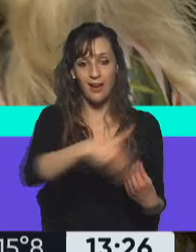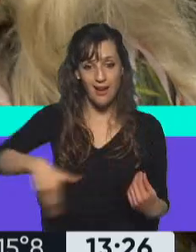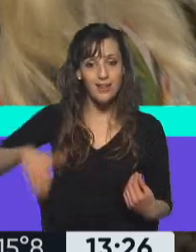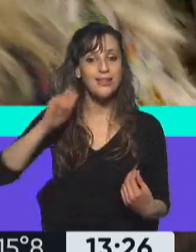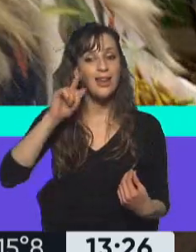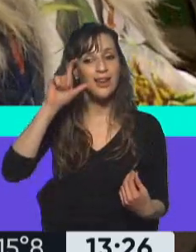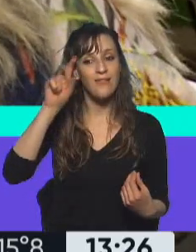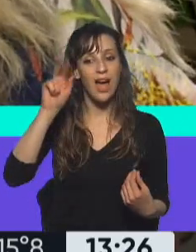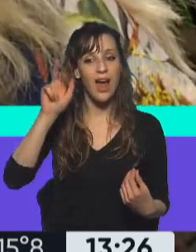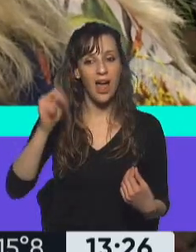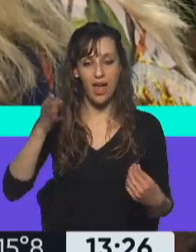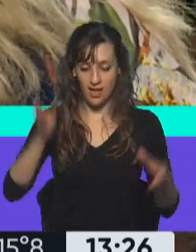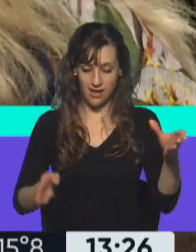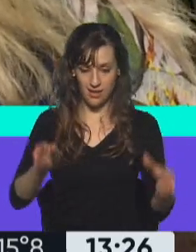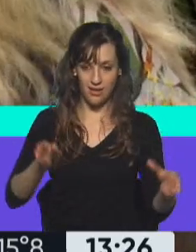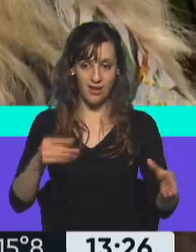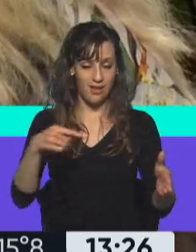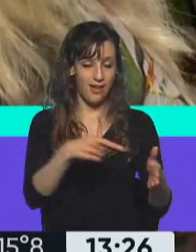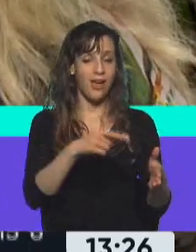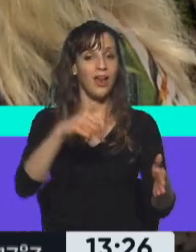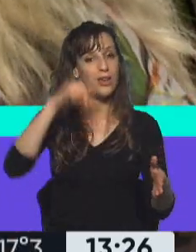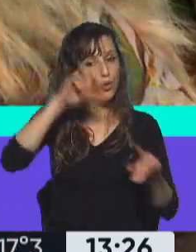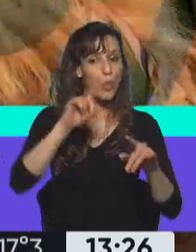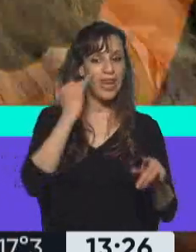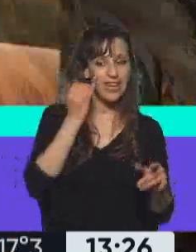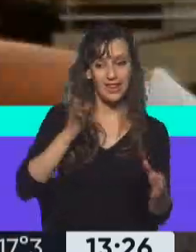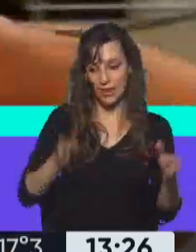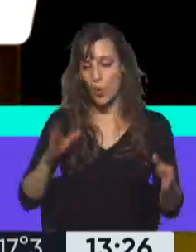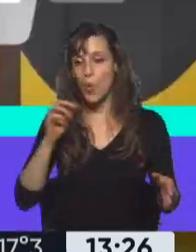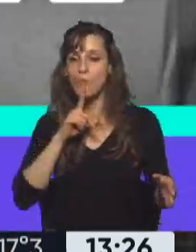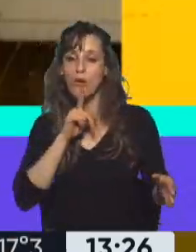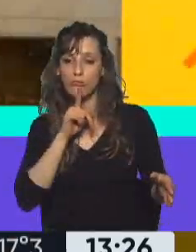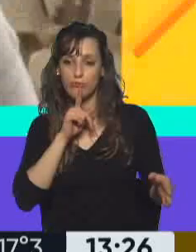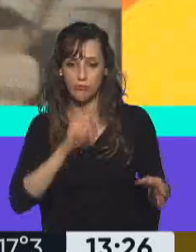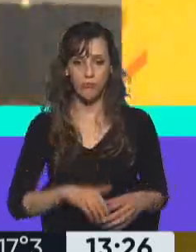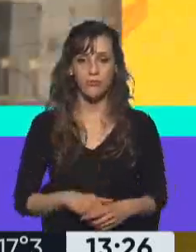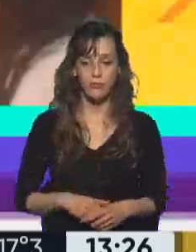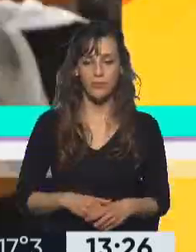entre Santos Dumont y Jorge Newbery, los viernes a las 21 horas.